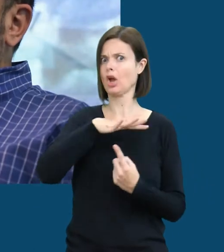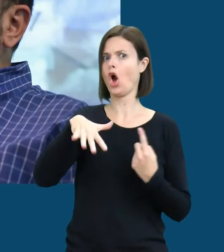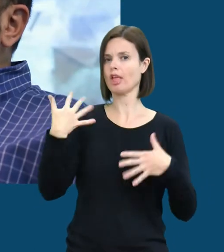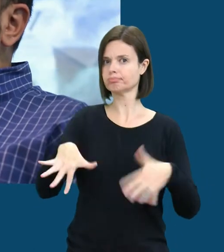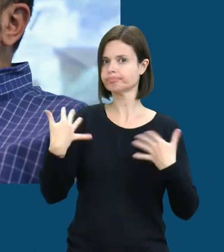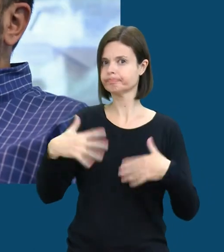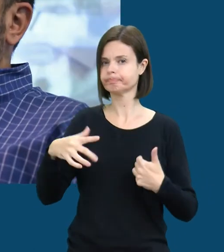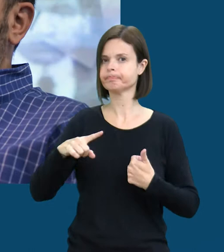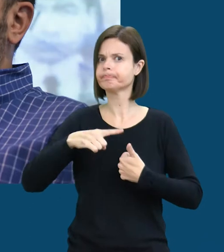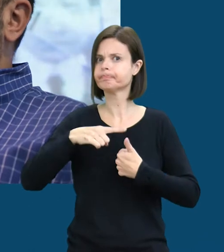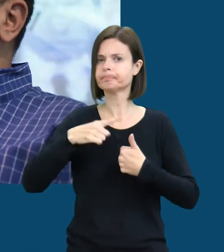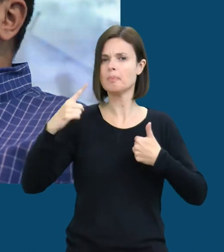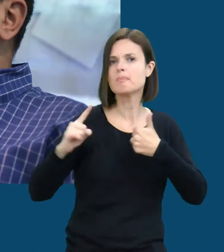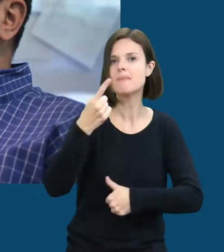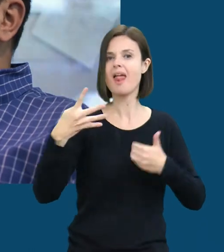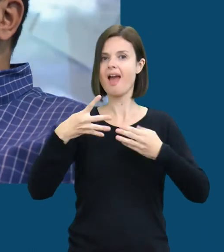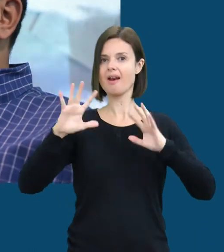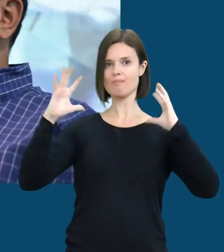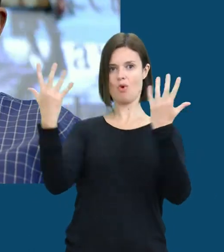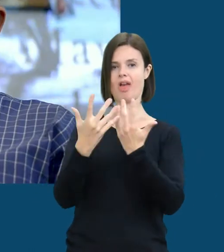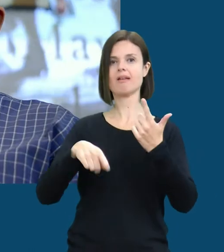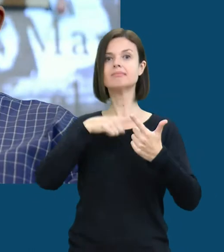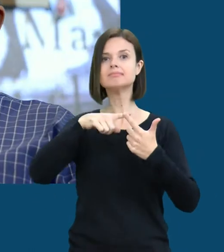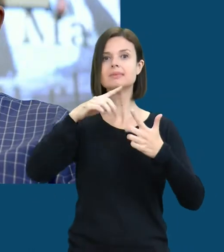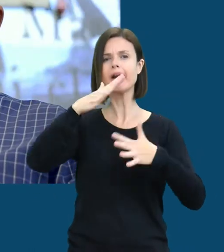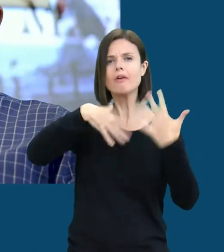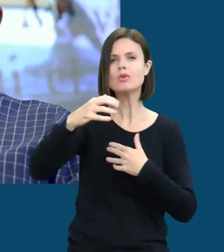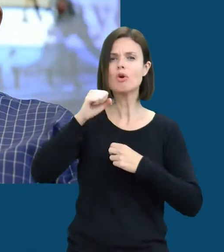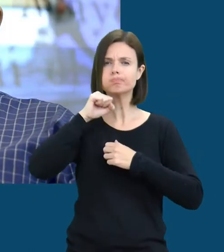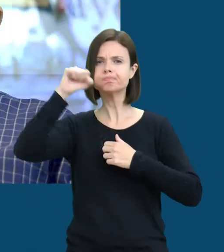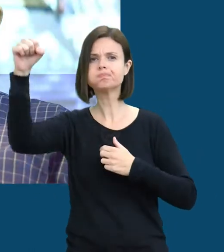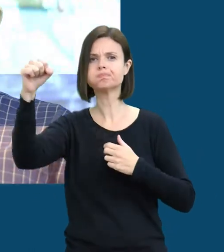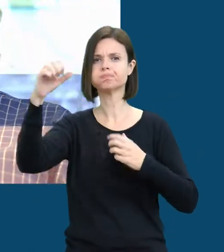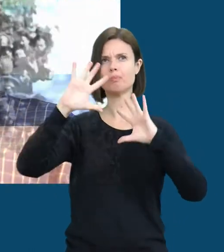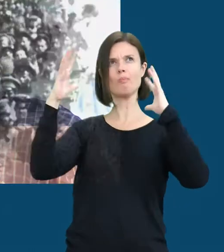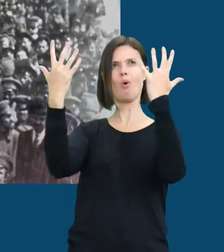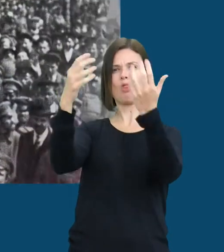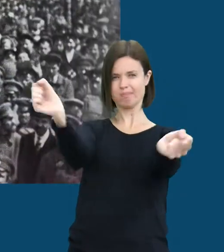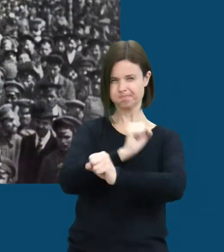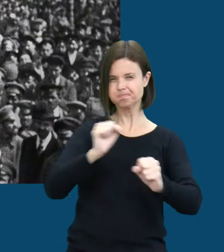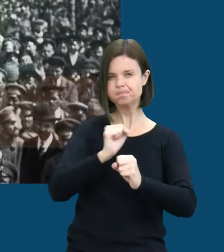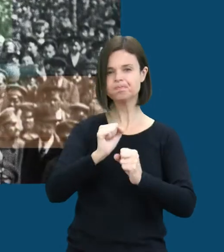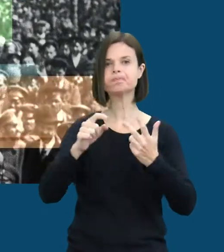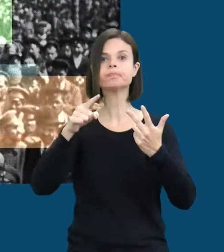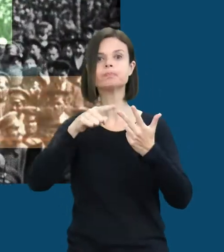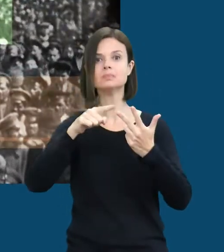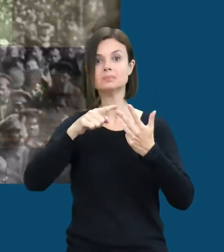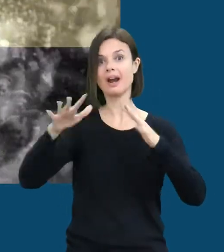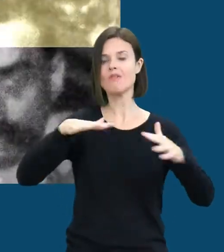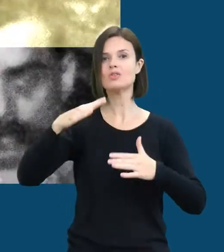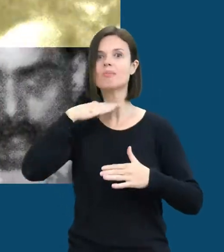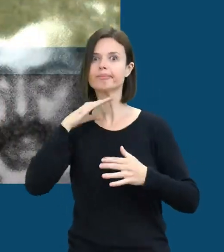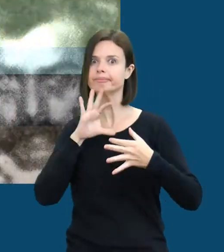no hablar del contexto. Está llevando a cabo la Primera Guerra Mundial, la Revolución Soviética está prendiendo fuego al mundo, la Revolución